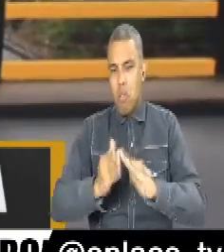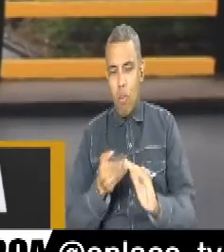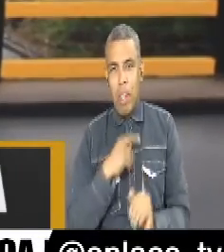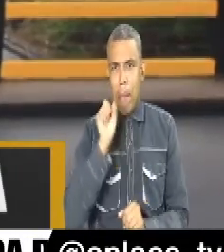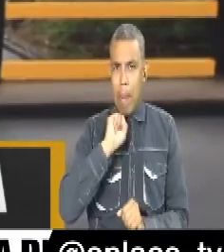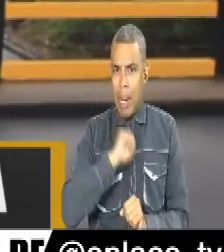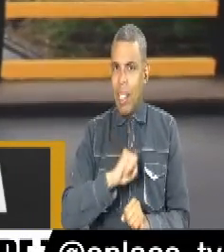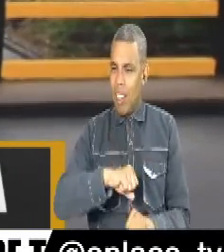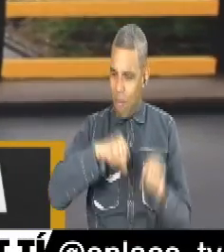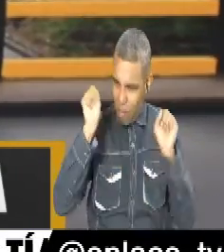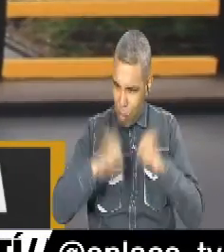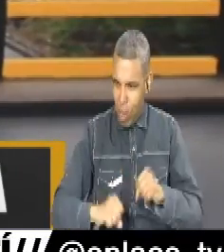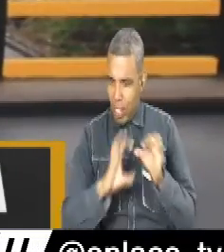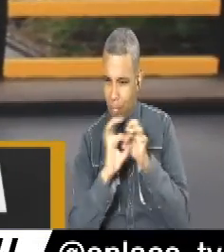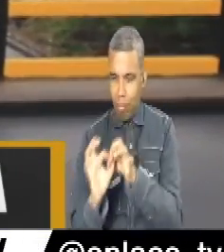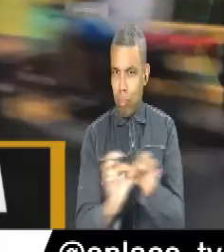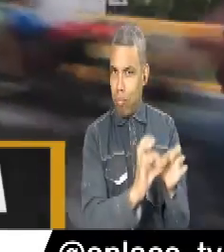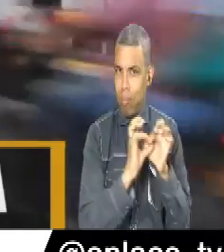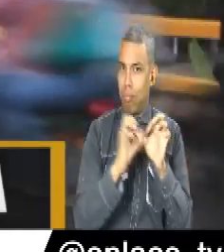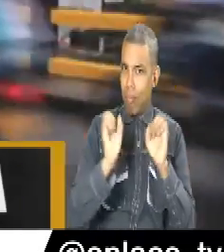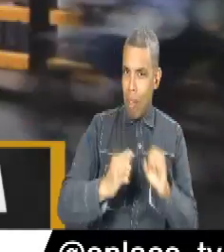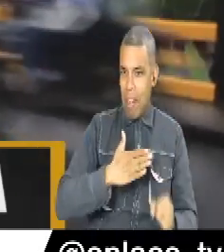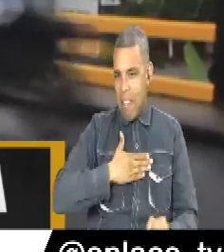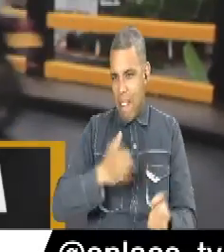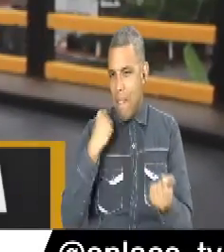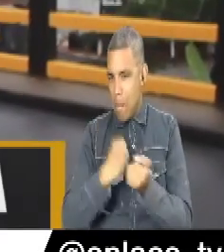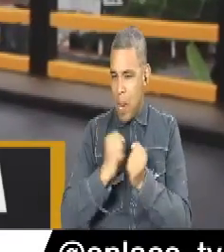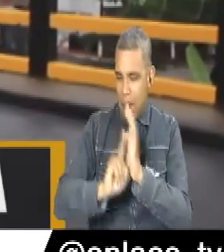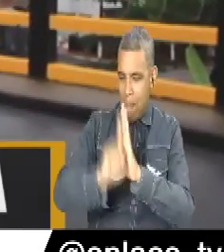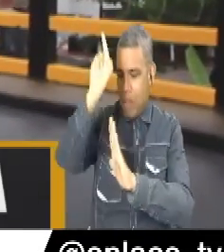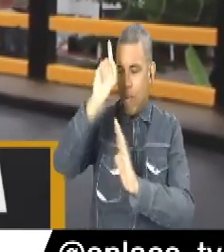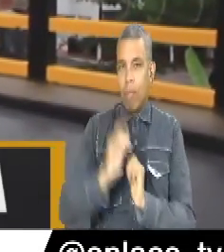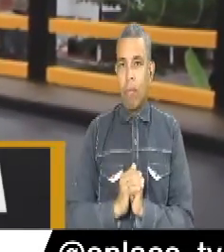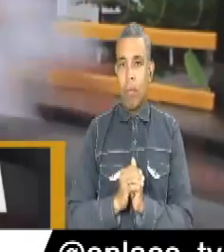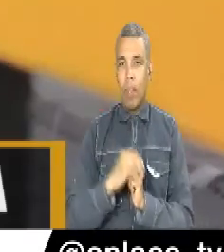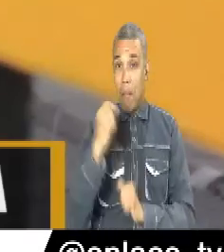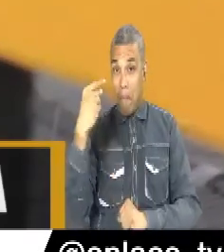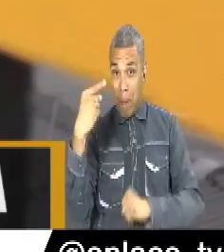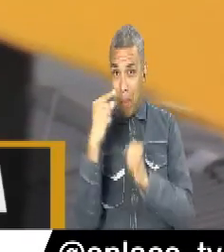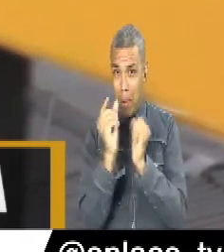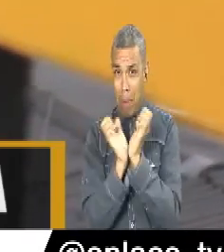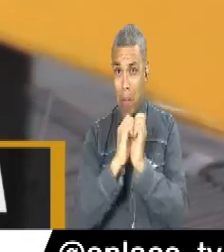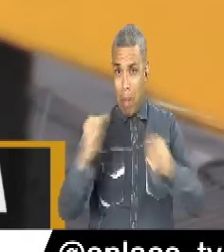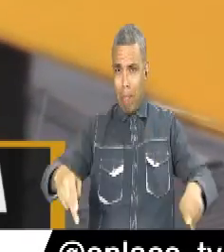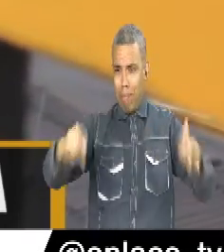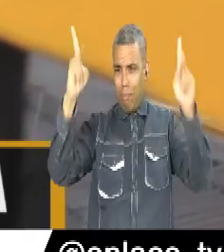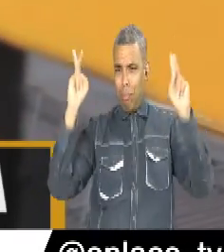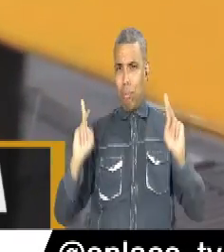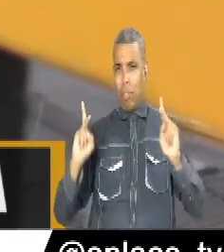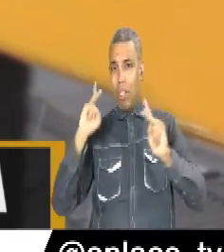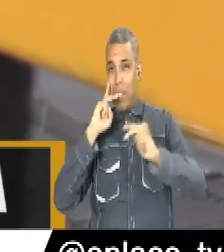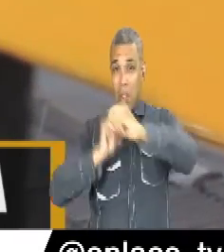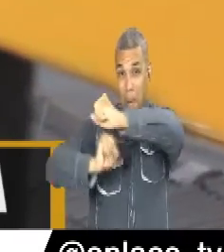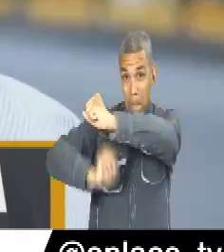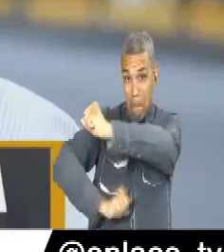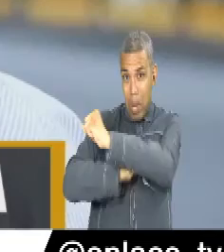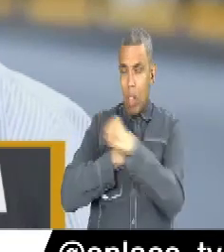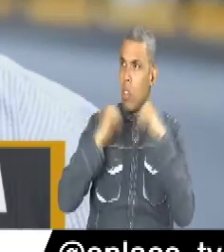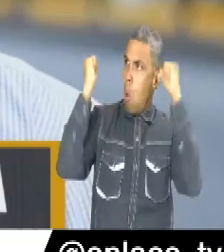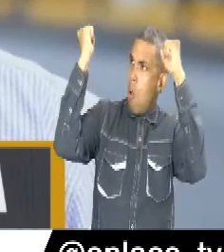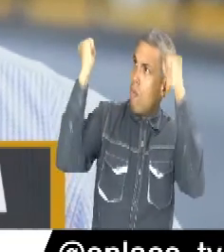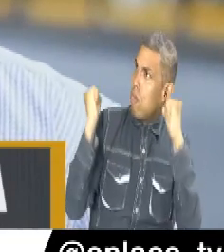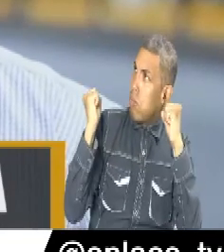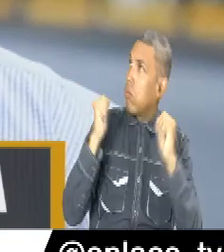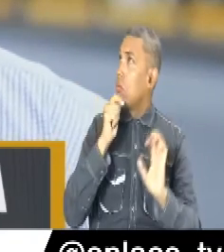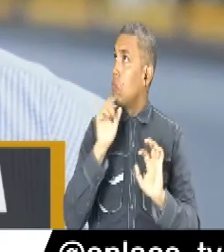los barranqueños podemos hacer y ejecutar obras. Sostuvo que la infraestructura del puente no requiere intervención alguna como se ha llegado a sugerir. No, en este momento todavía